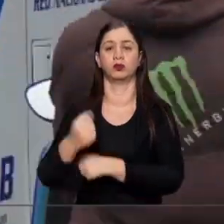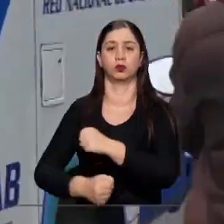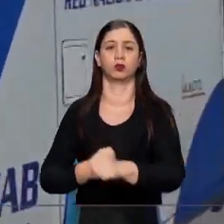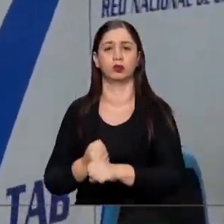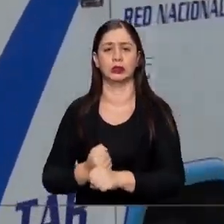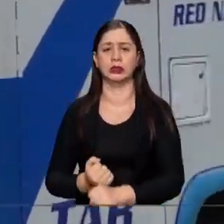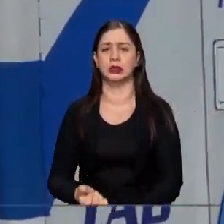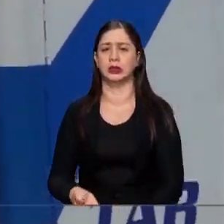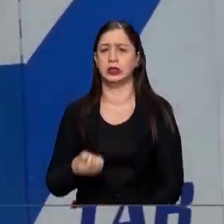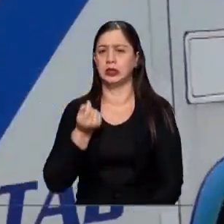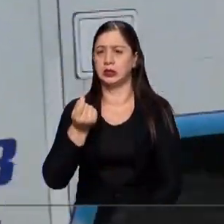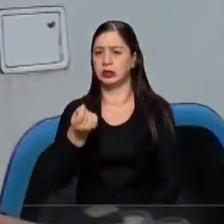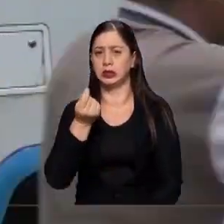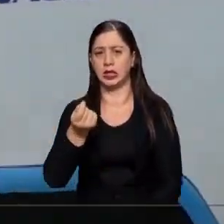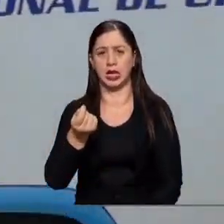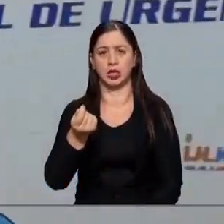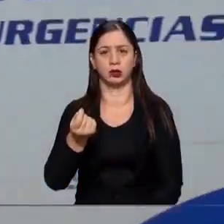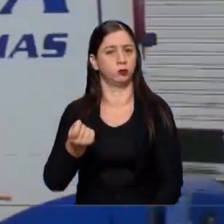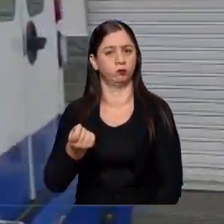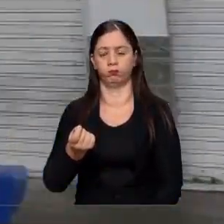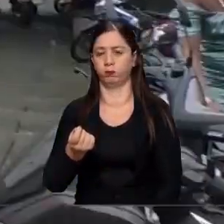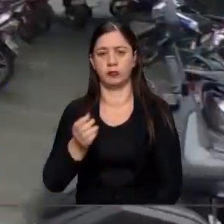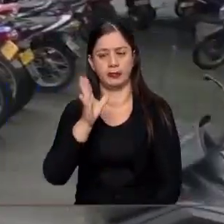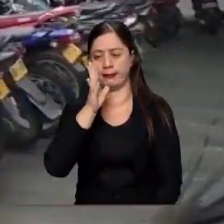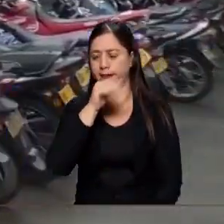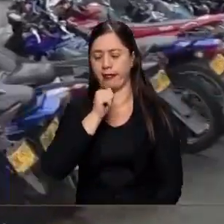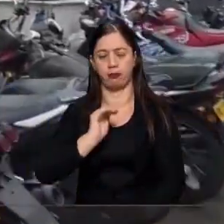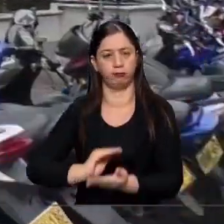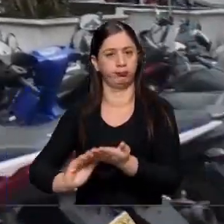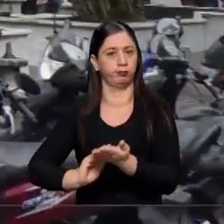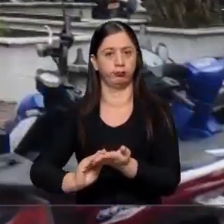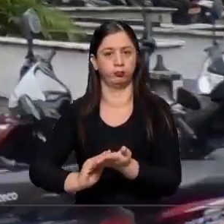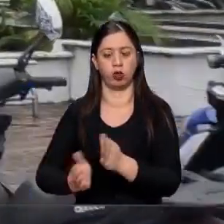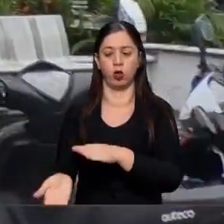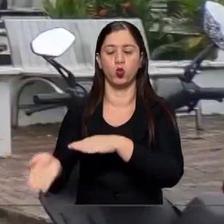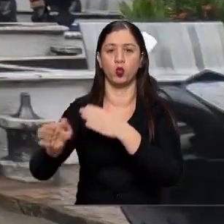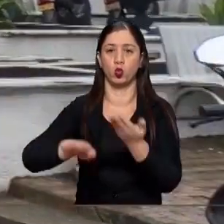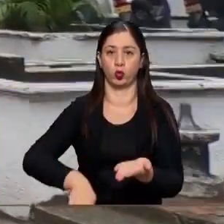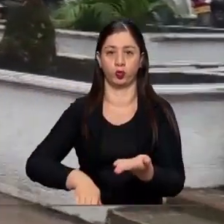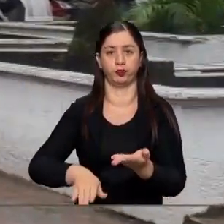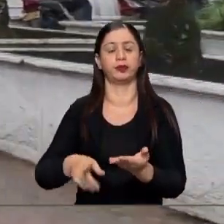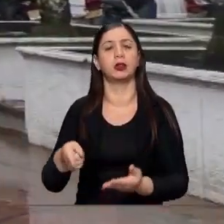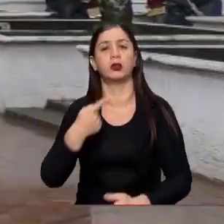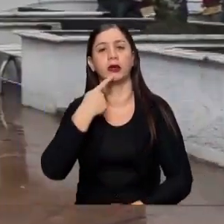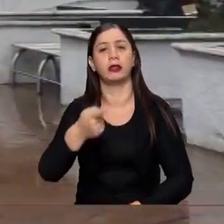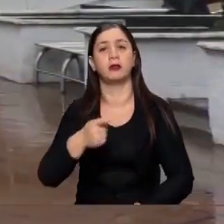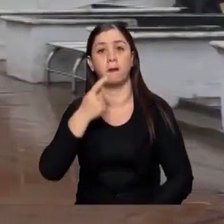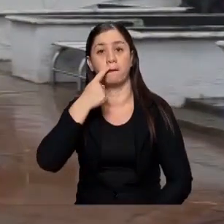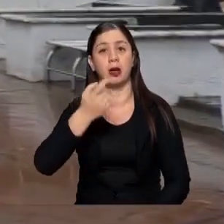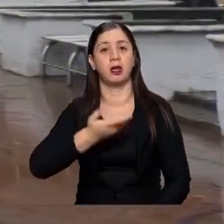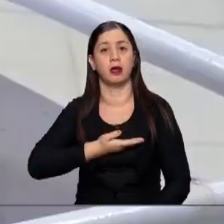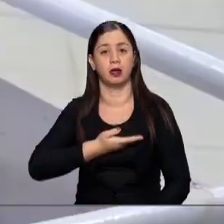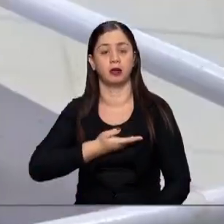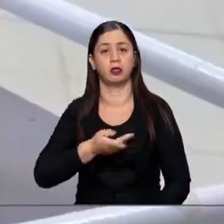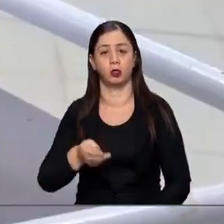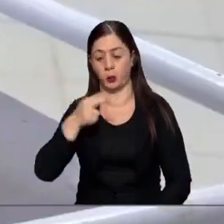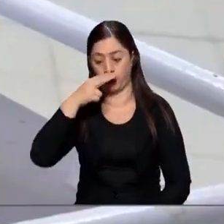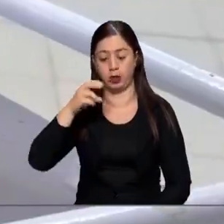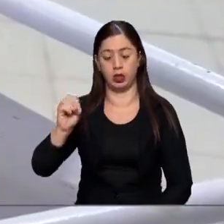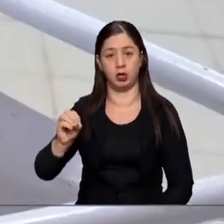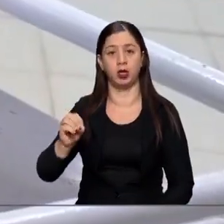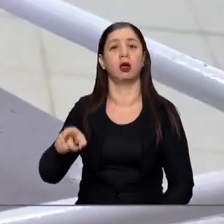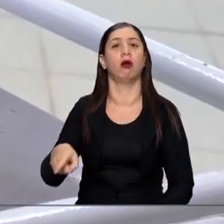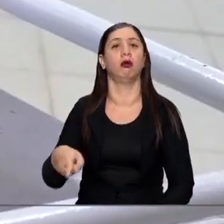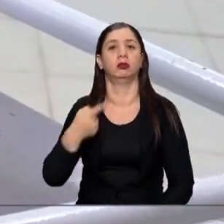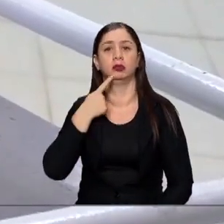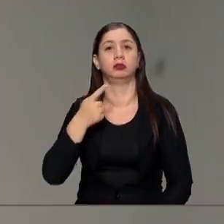estado crítico, lo que no se pudo hacer prácticamente nada con ella y falleció. La explicación que entregaron los padres de la pequeña en el centro asistencial es